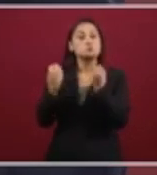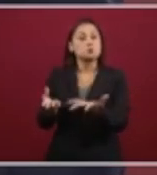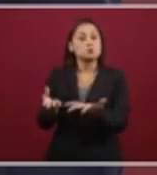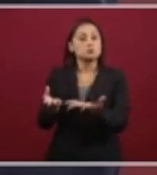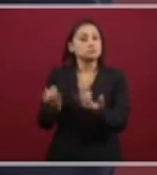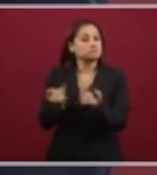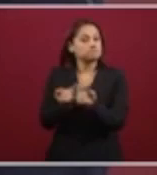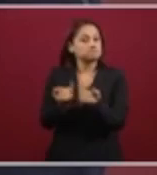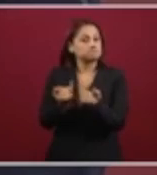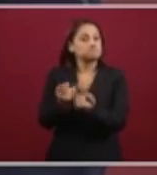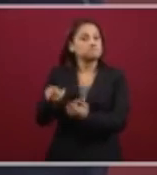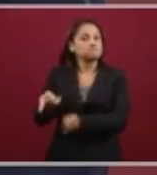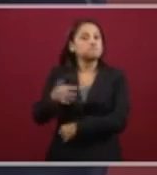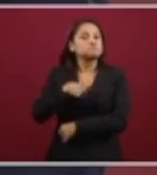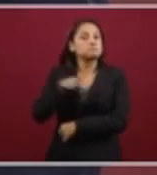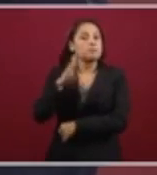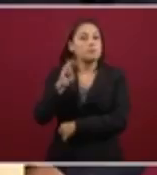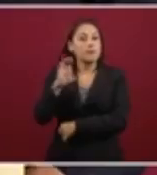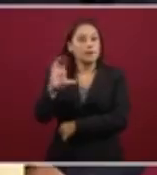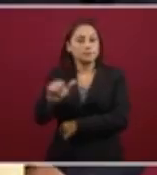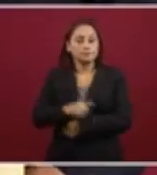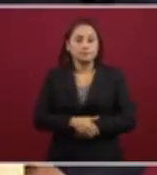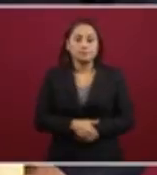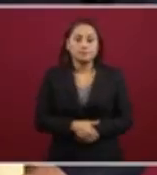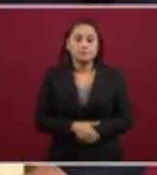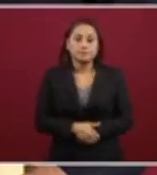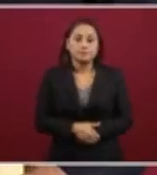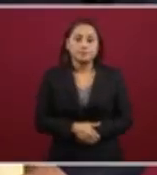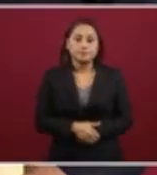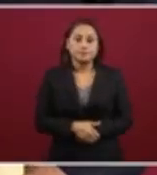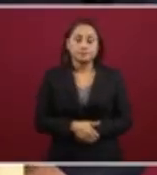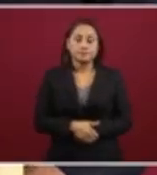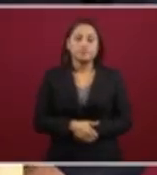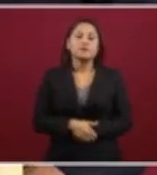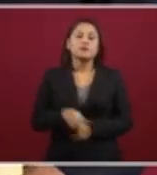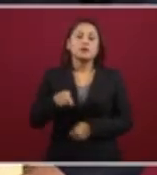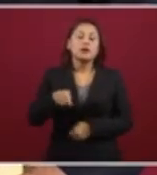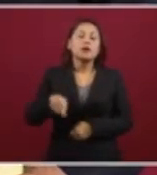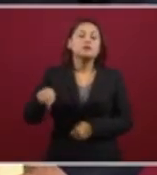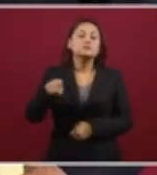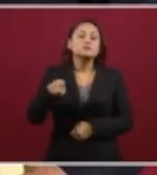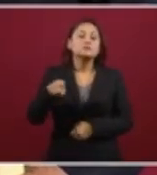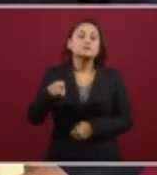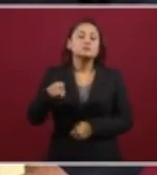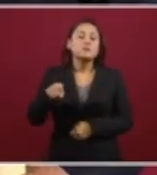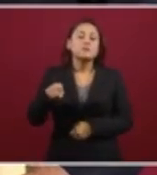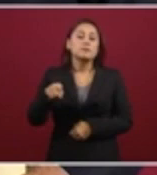su pensión, están recibiendo becas